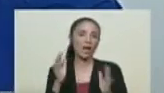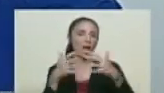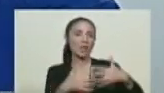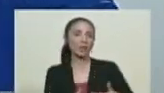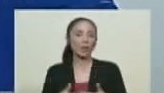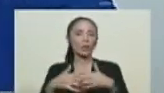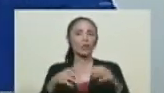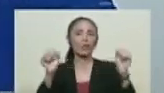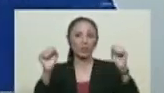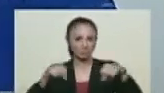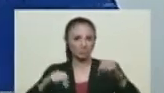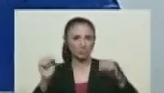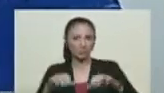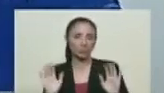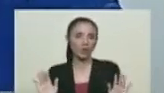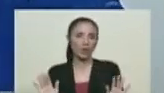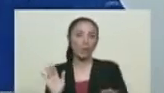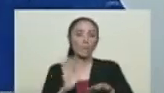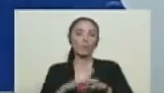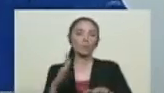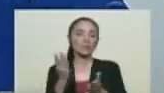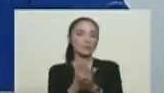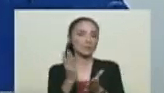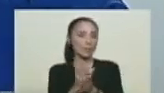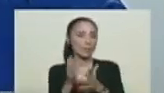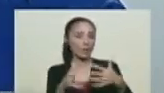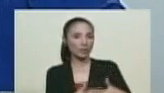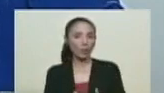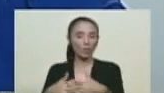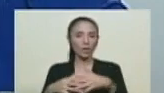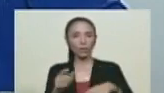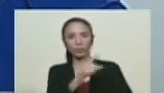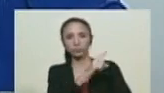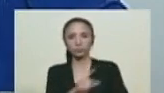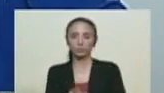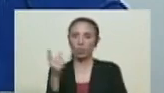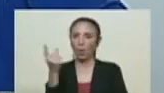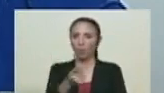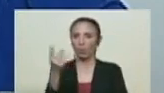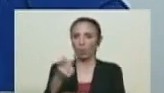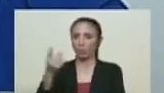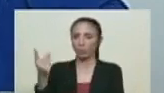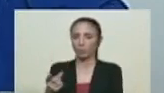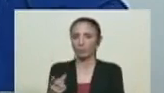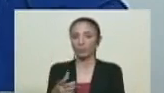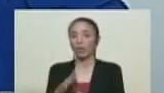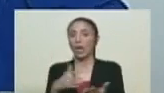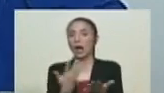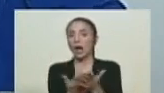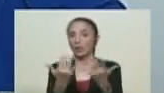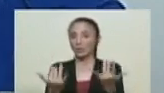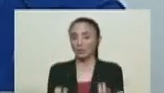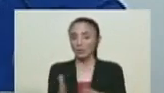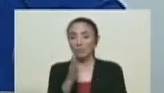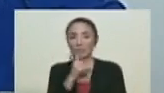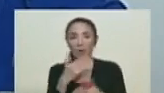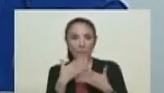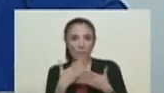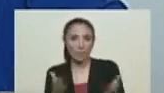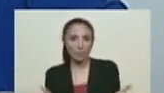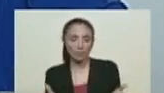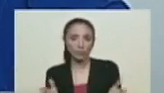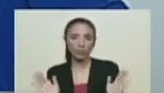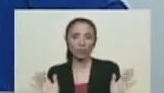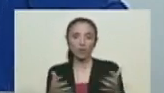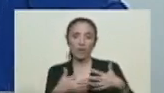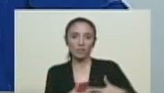para poder inscribirse como candidato. A esta hora que estamos hablando, Ramos Alud no tiene el permiso del